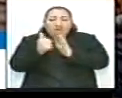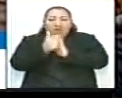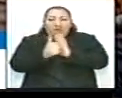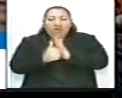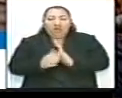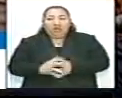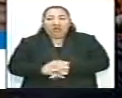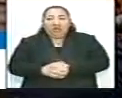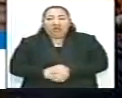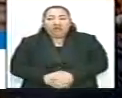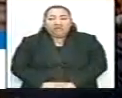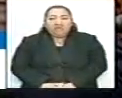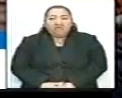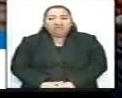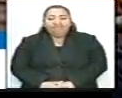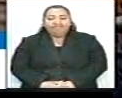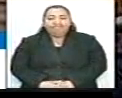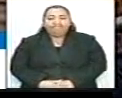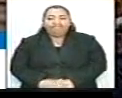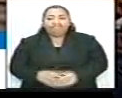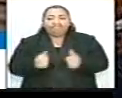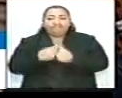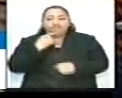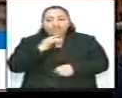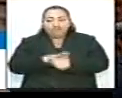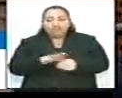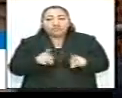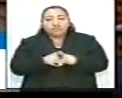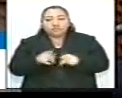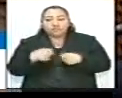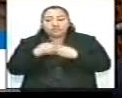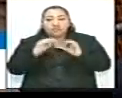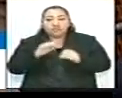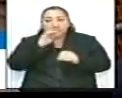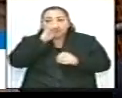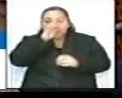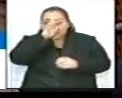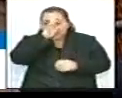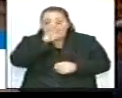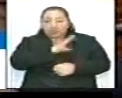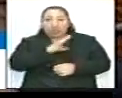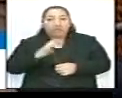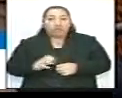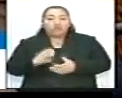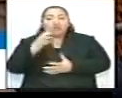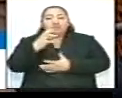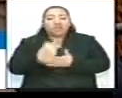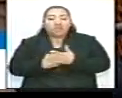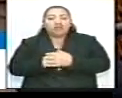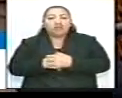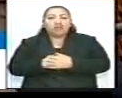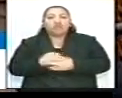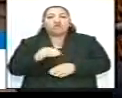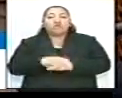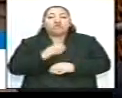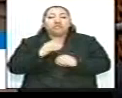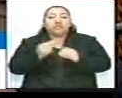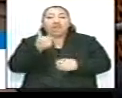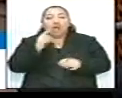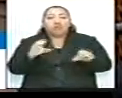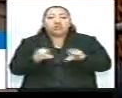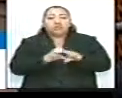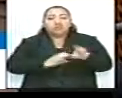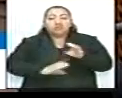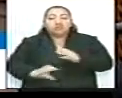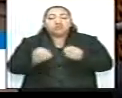reducción de brechas, con el compromiso que tiene también el mismo gobierno de reducir las brechas de agua y saneamiento.